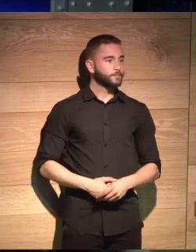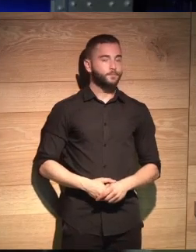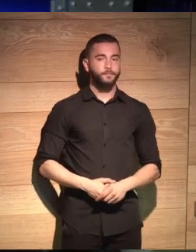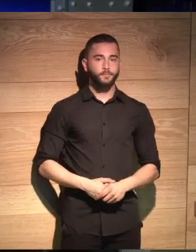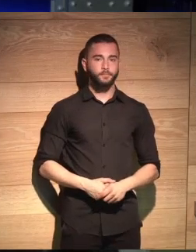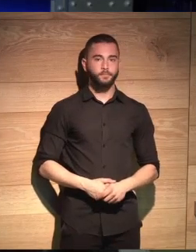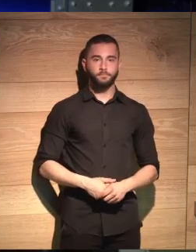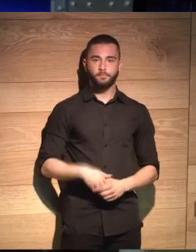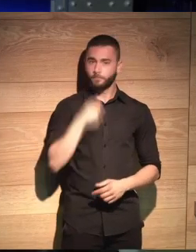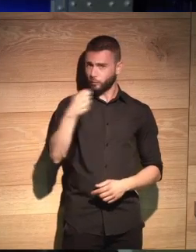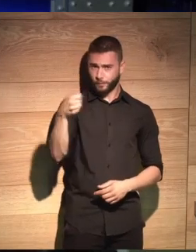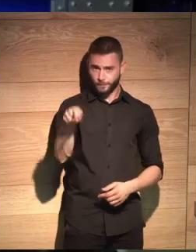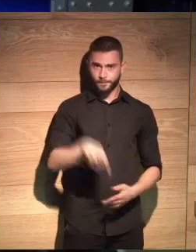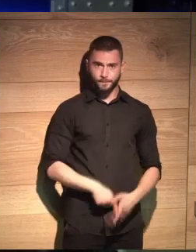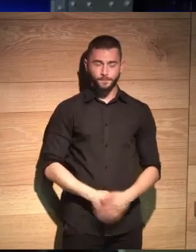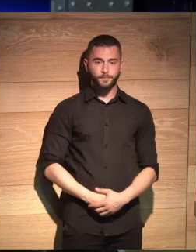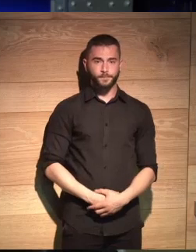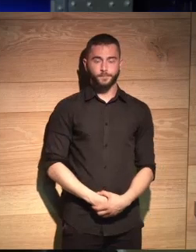Allá no, pues por ahí.